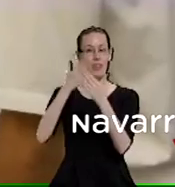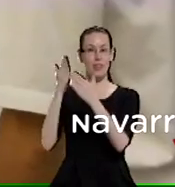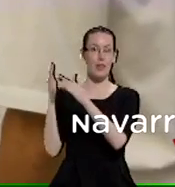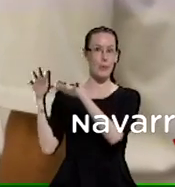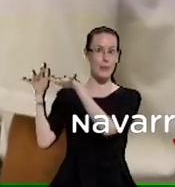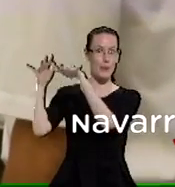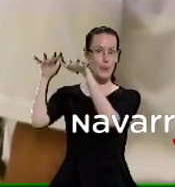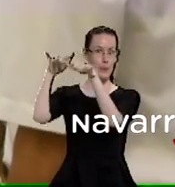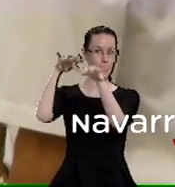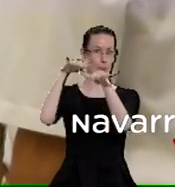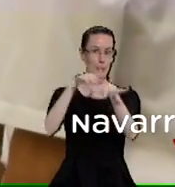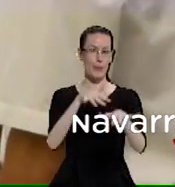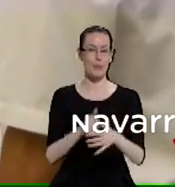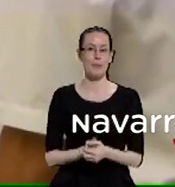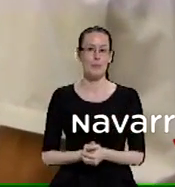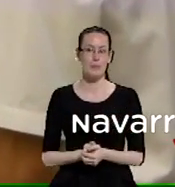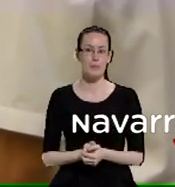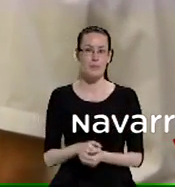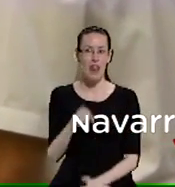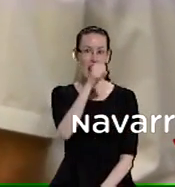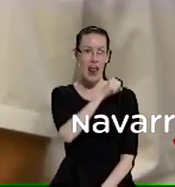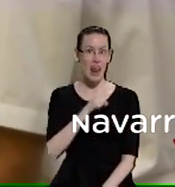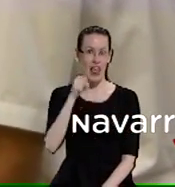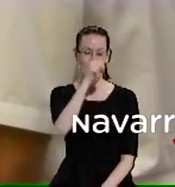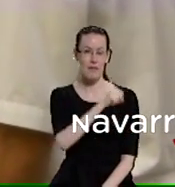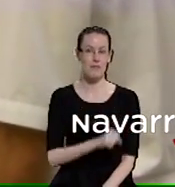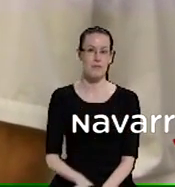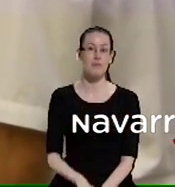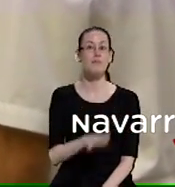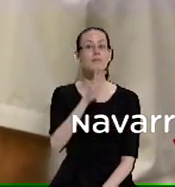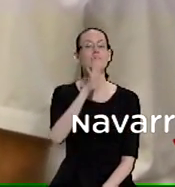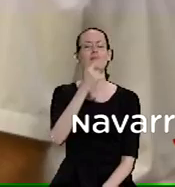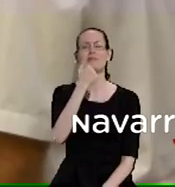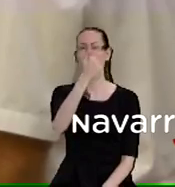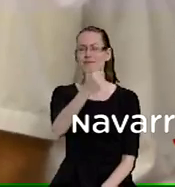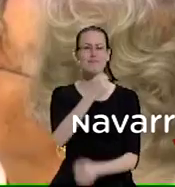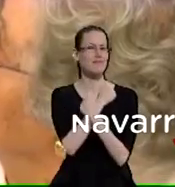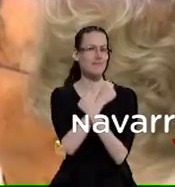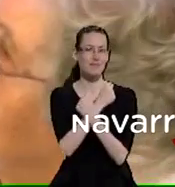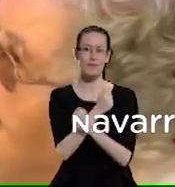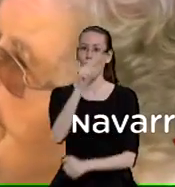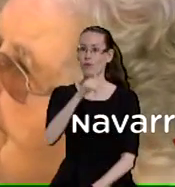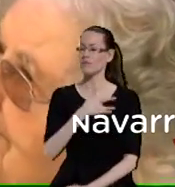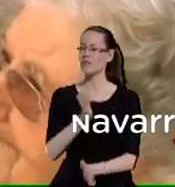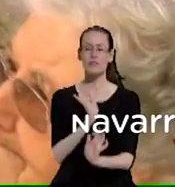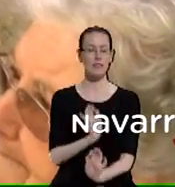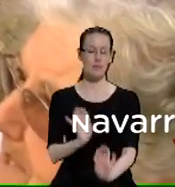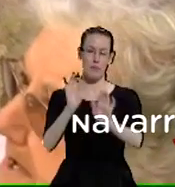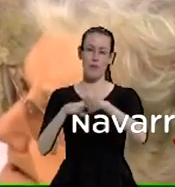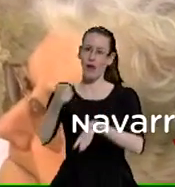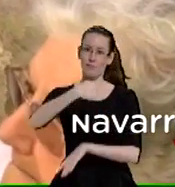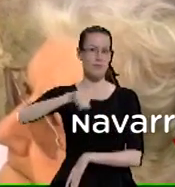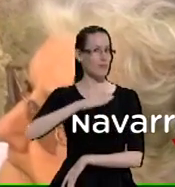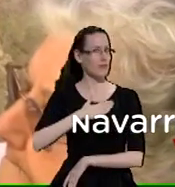visitantes. Para decirte te quiero. Es un día especial hoy, para nosotros, ya